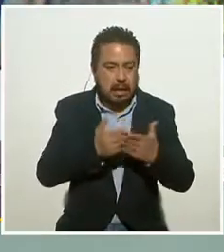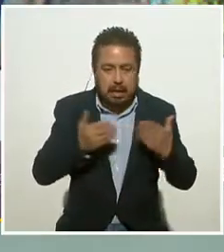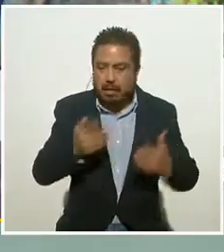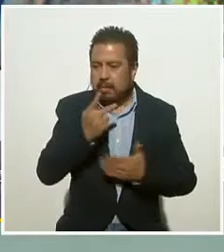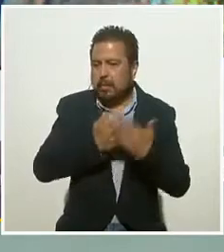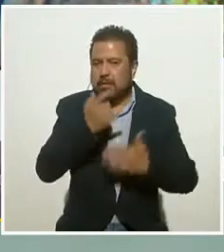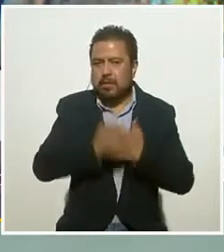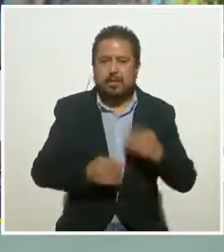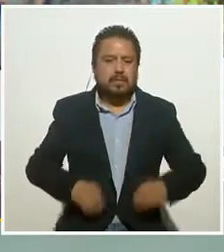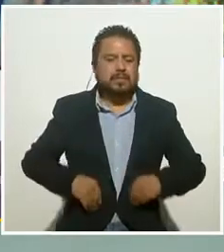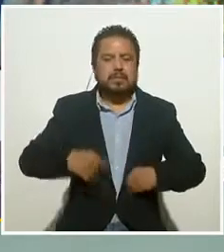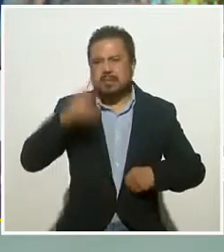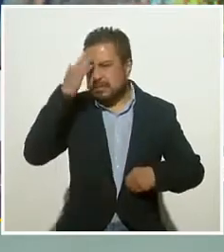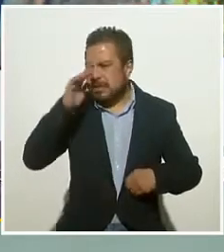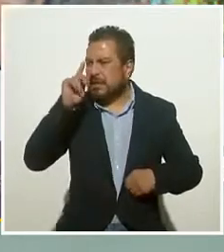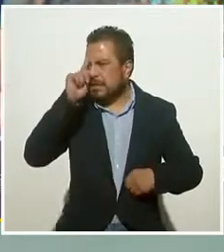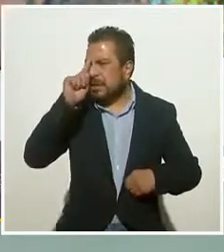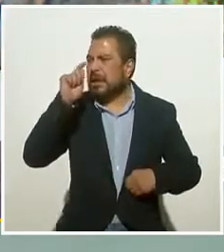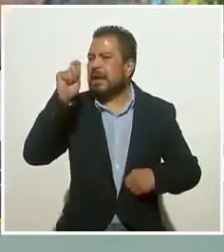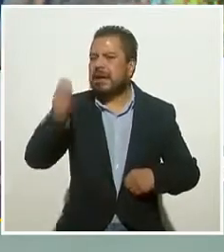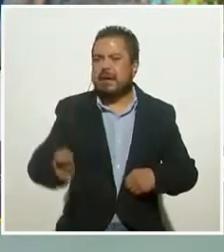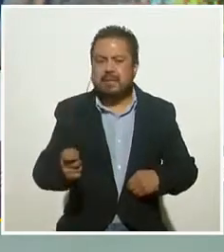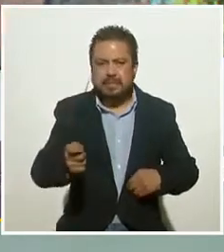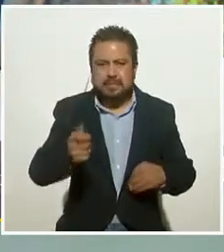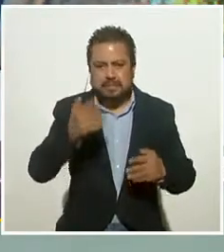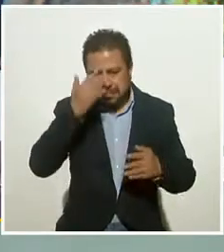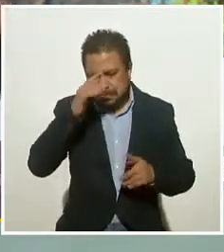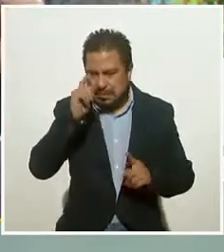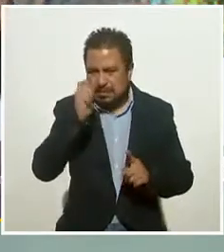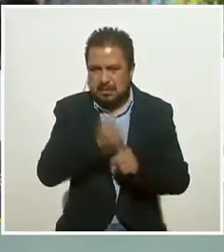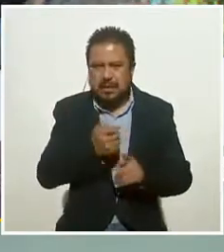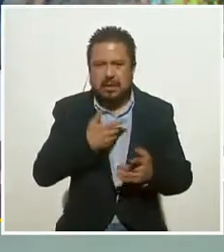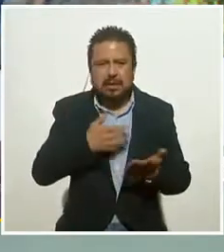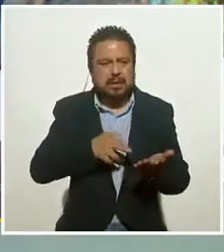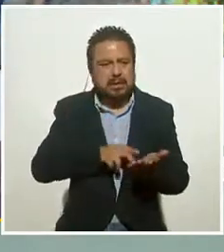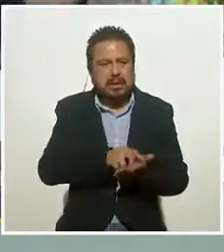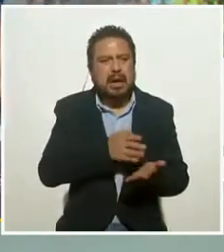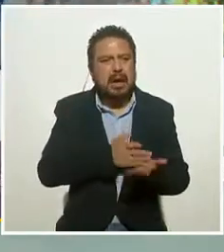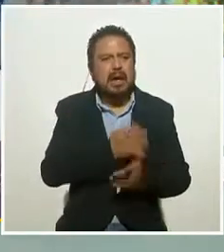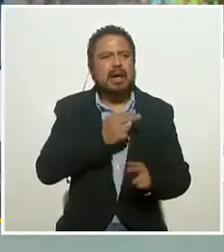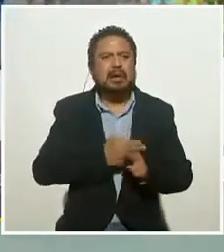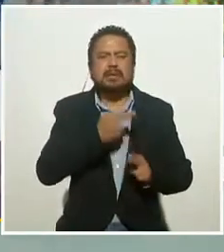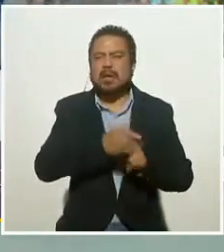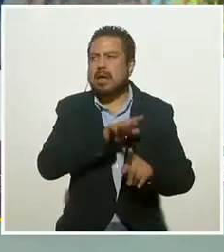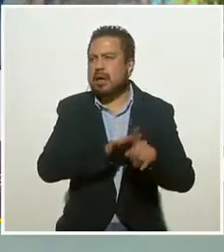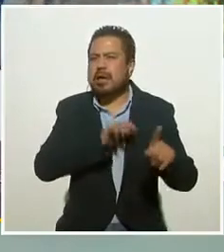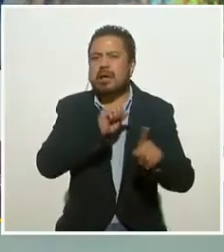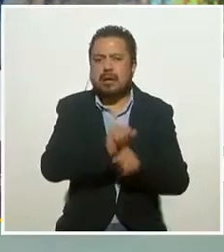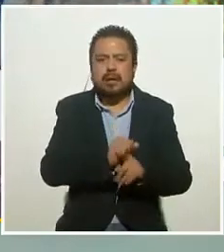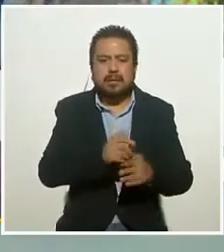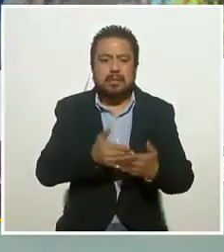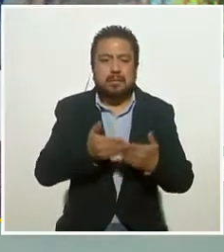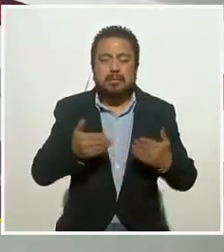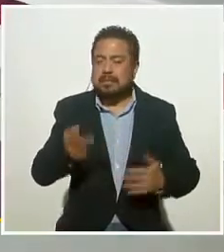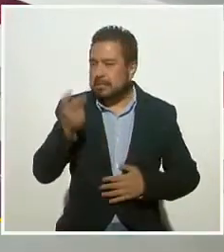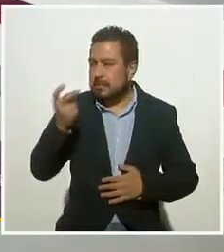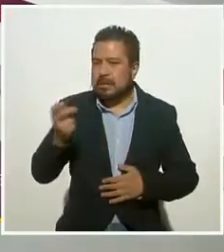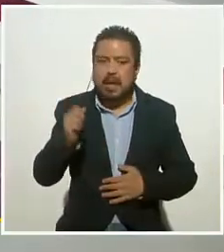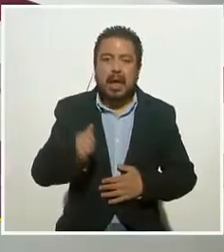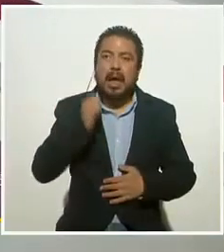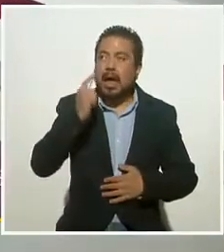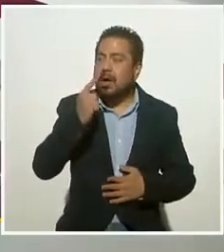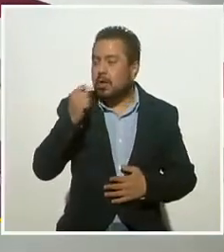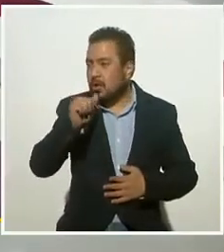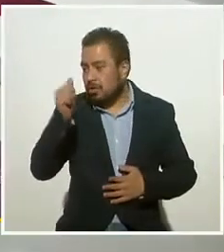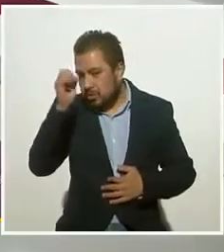de vida, o sea, saber para qué, saber por qué, o sea, para qué estoy caminando y hasta dónde quiero llegar, ¿no? Exactamente. ¿Tienes algún otro